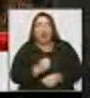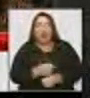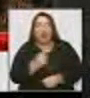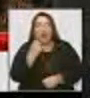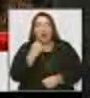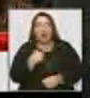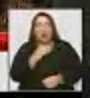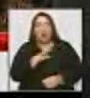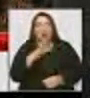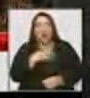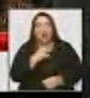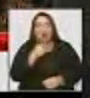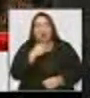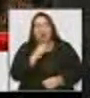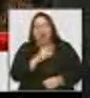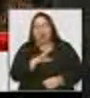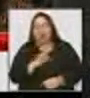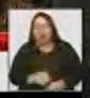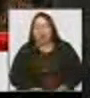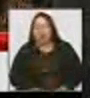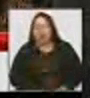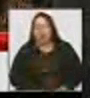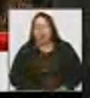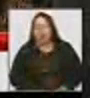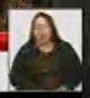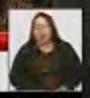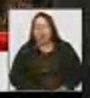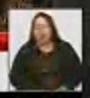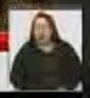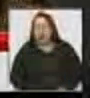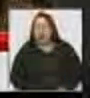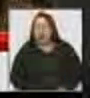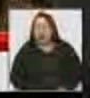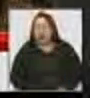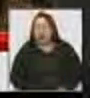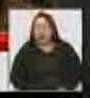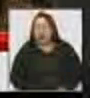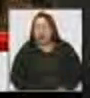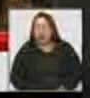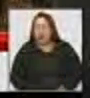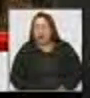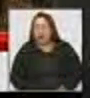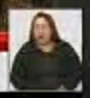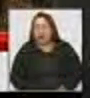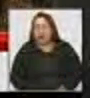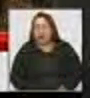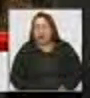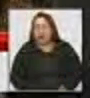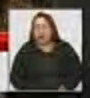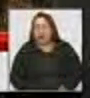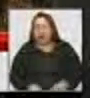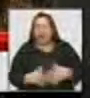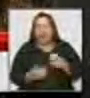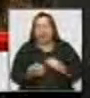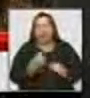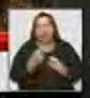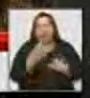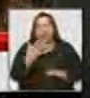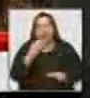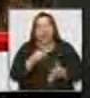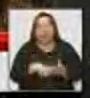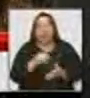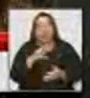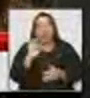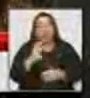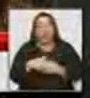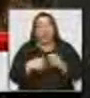tengan 55 años y las mujeres 50, y que en esas condiciones puedan retirar el 95.5%